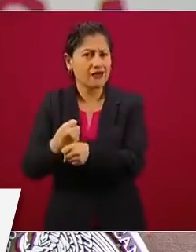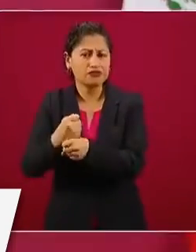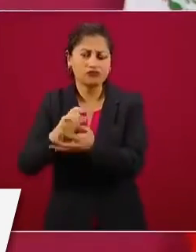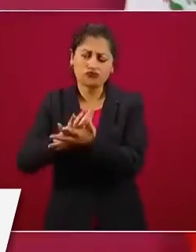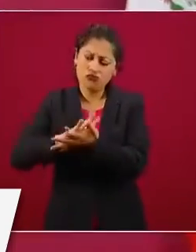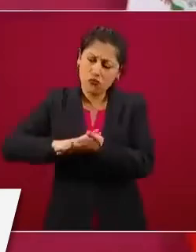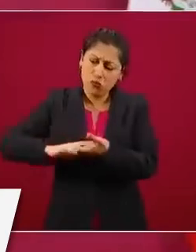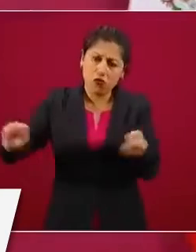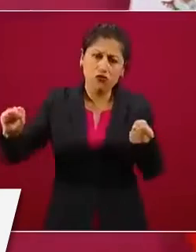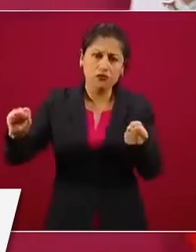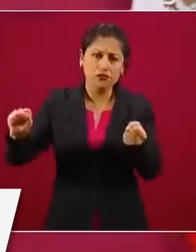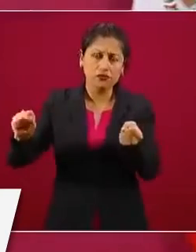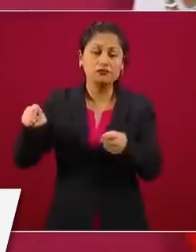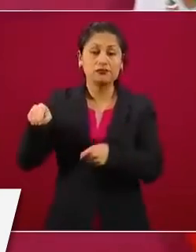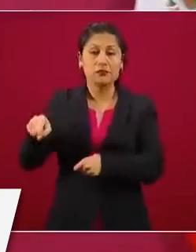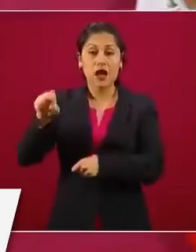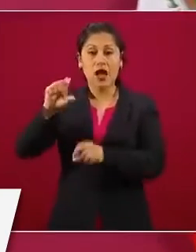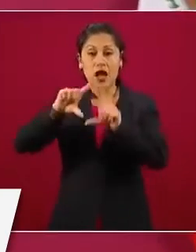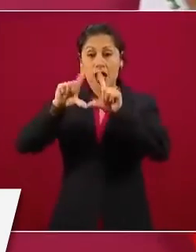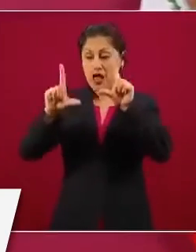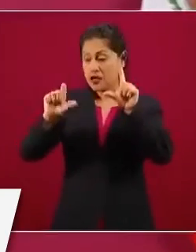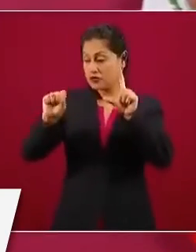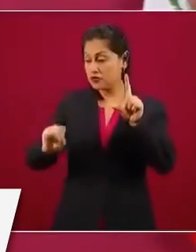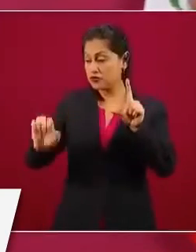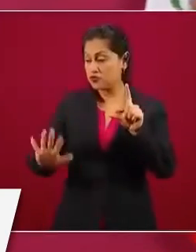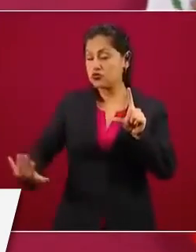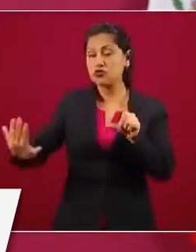del sureste, de la Lacandona,